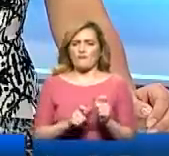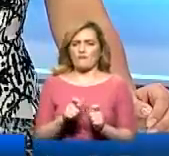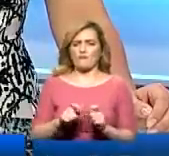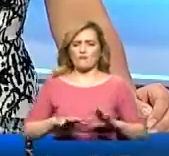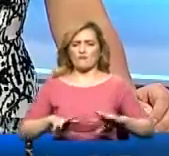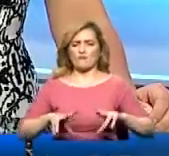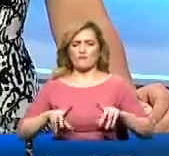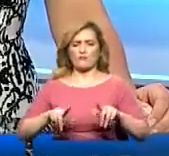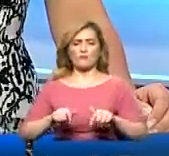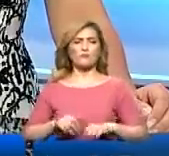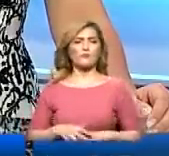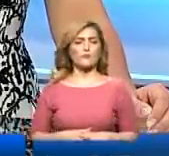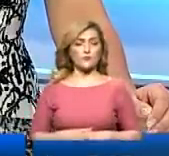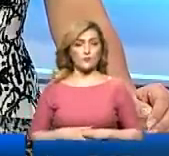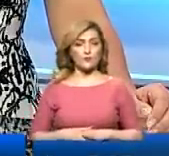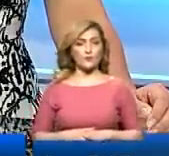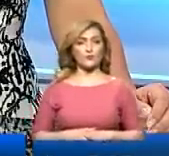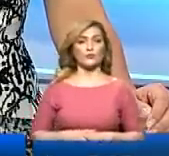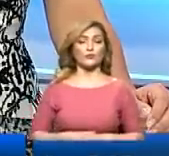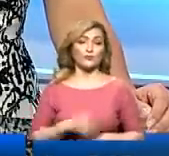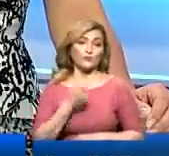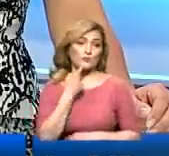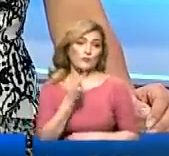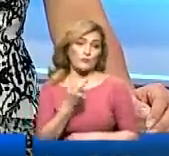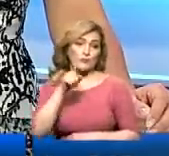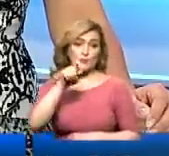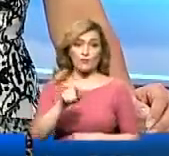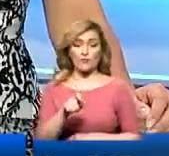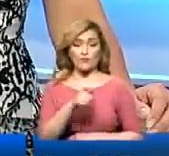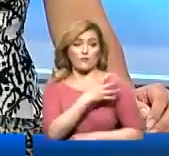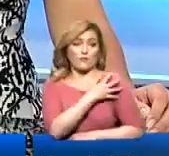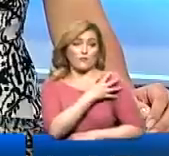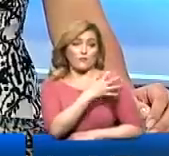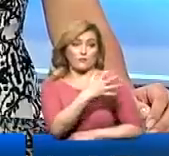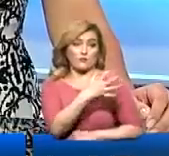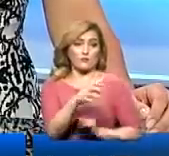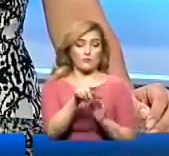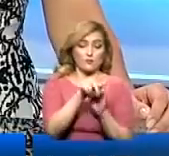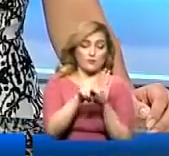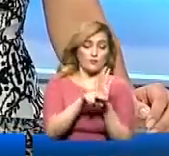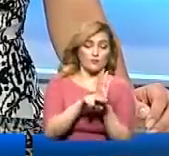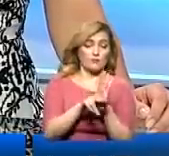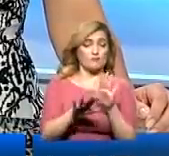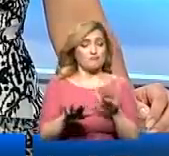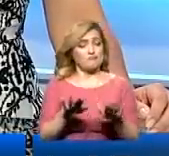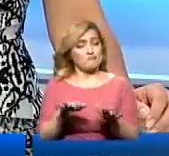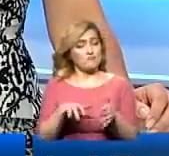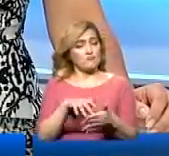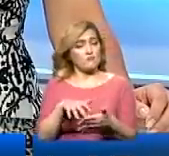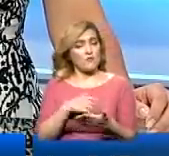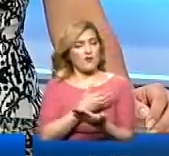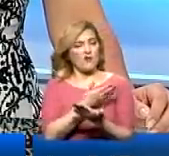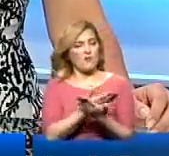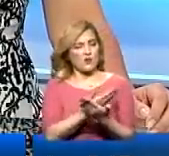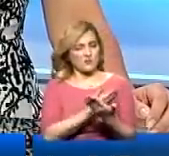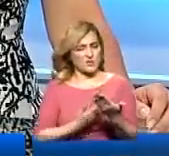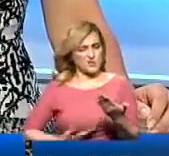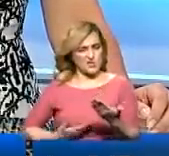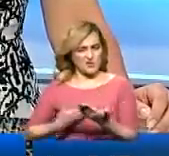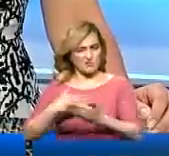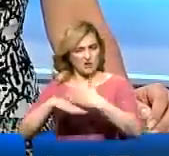actos de corrupción. Por eso recalcan que es necesario fortalecer las normas, aunque tienen ciertos reparos en la propuesta que envió el